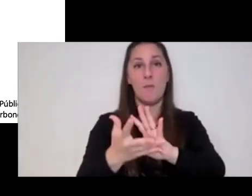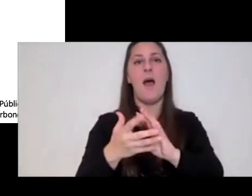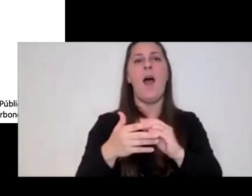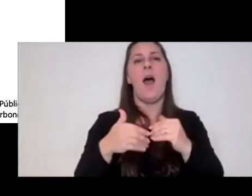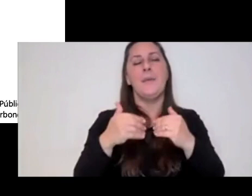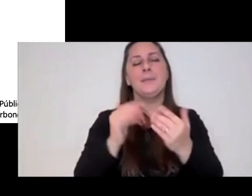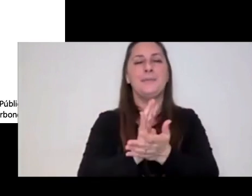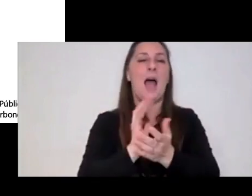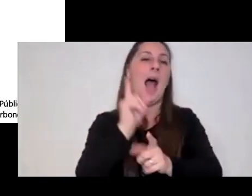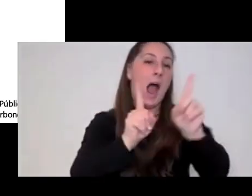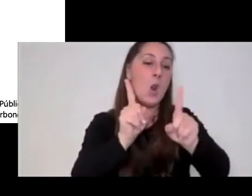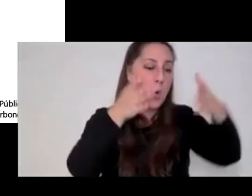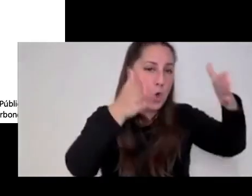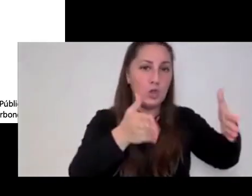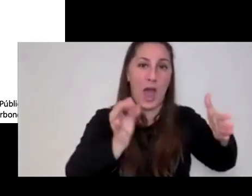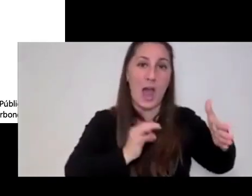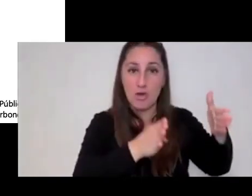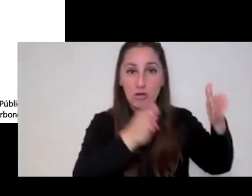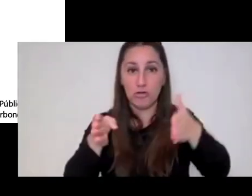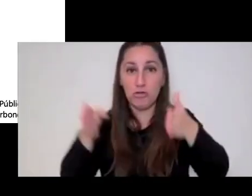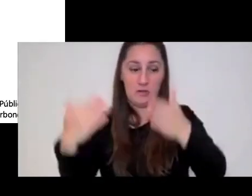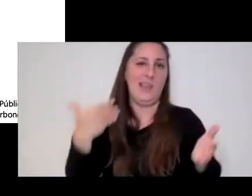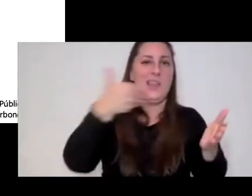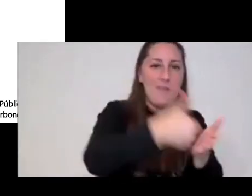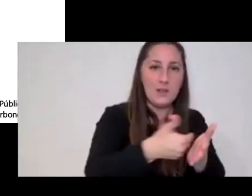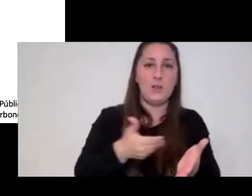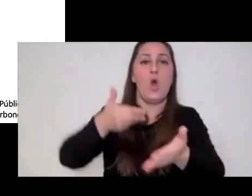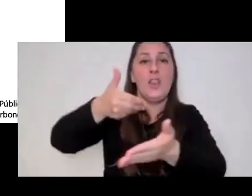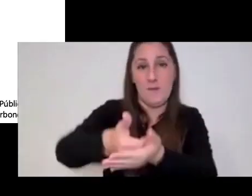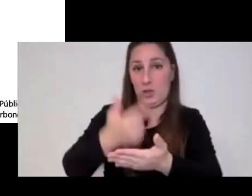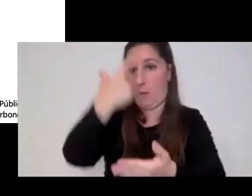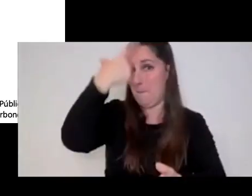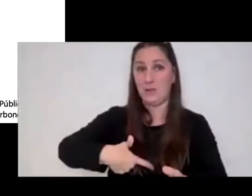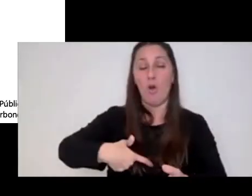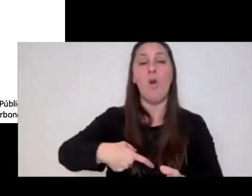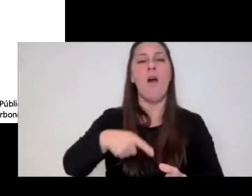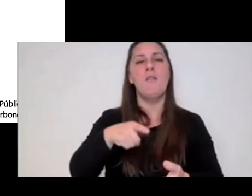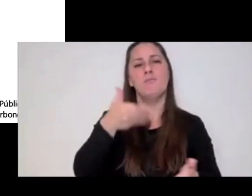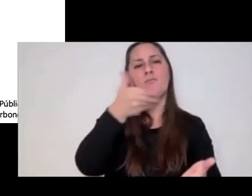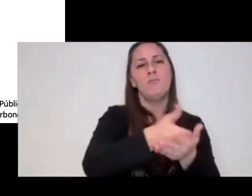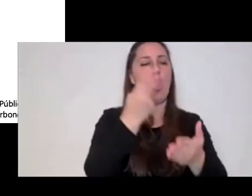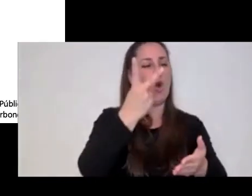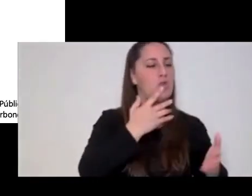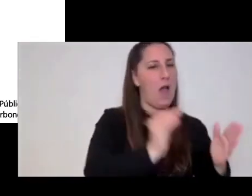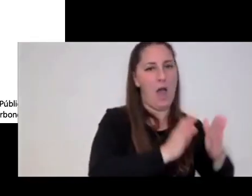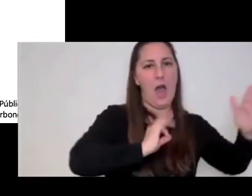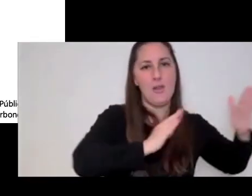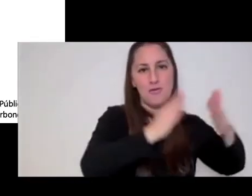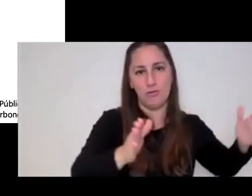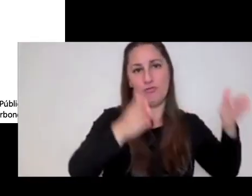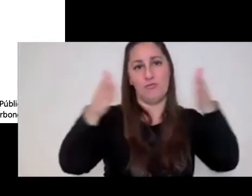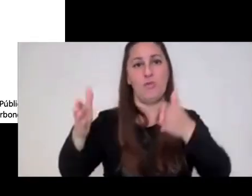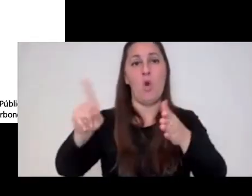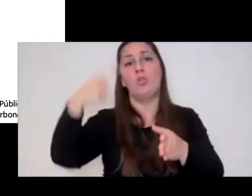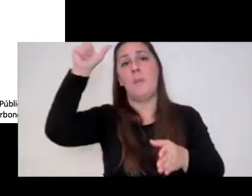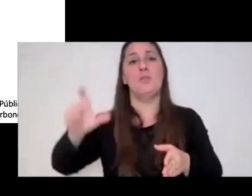periodos fiscales esas inversiones realizadas por el contribuyente van a haber cumplido 2 periodos, mientras que otros tienen un periodo